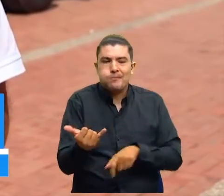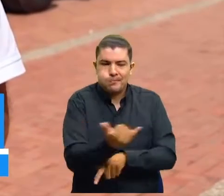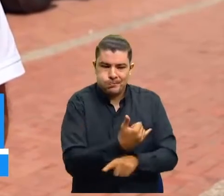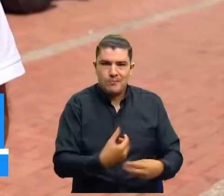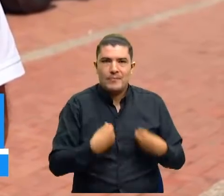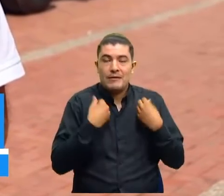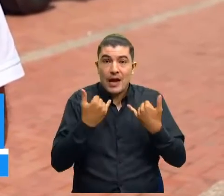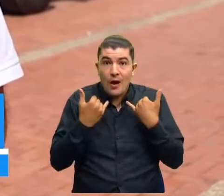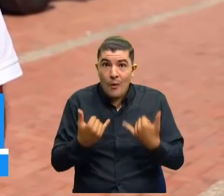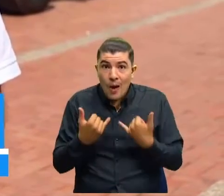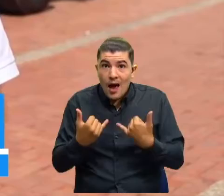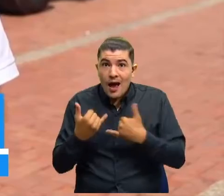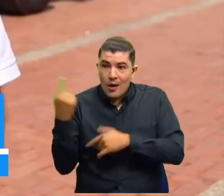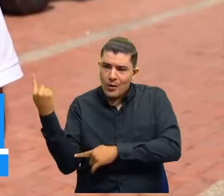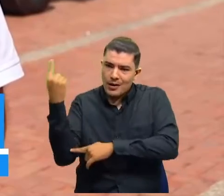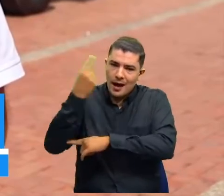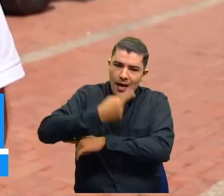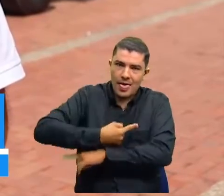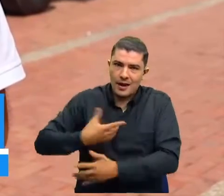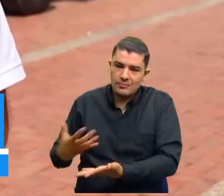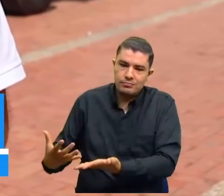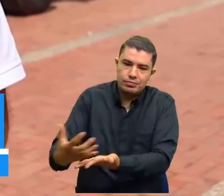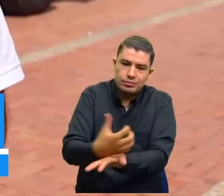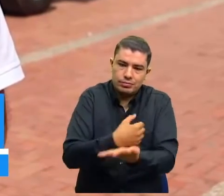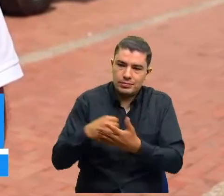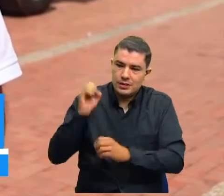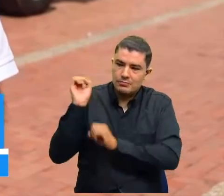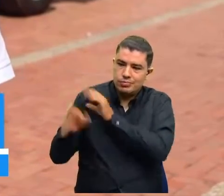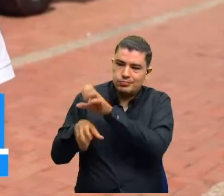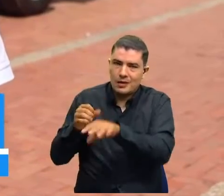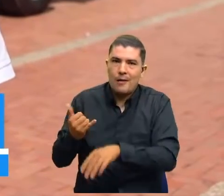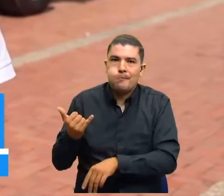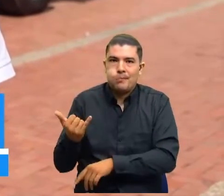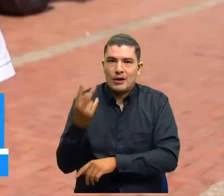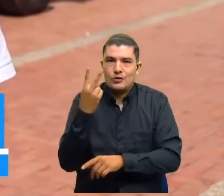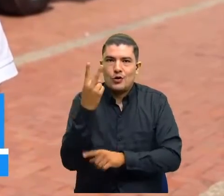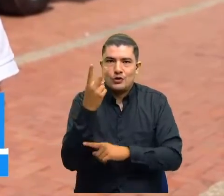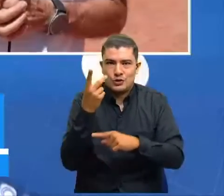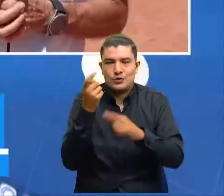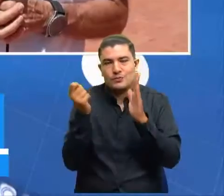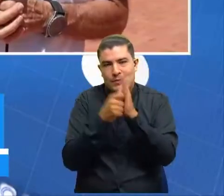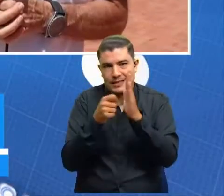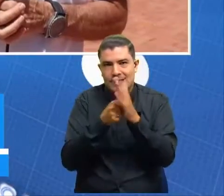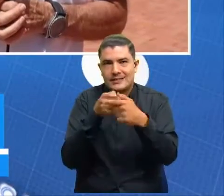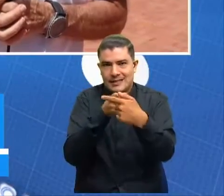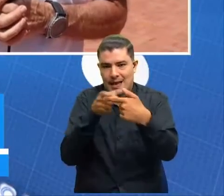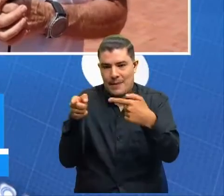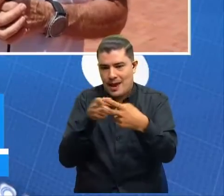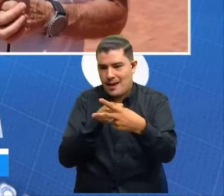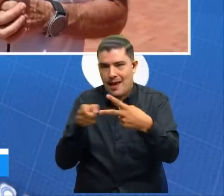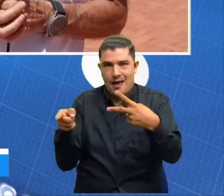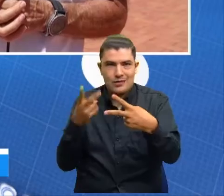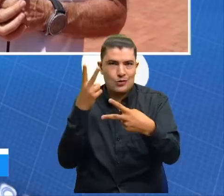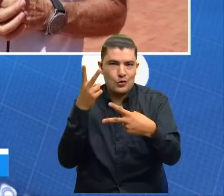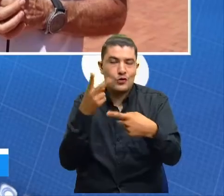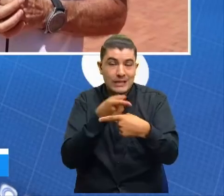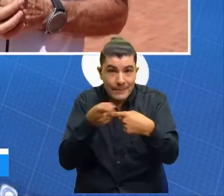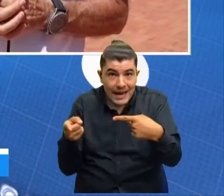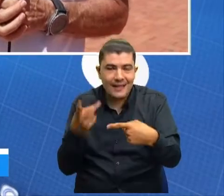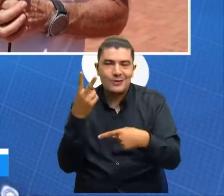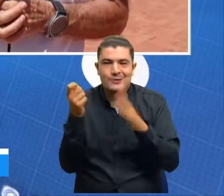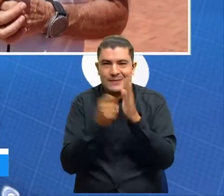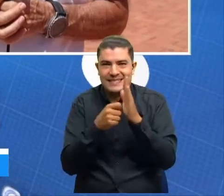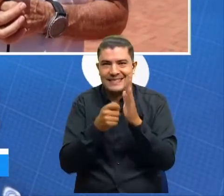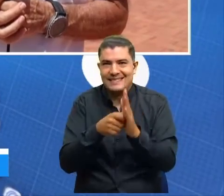la recolección y compactación de basuras se hará dos veces a la semana, según manifestaron las autoridades.